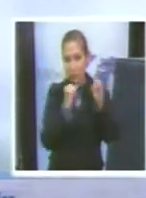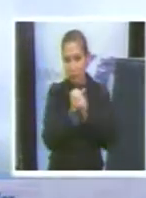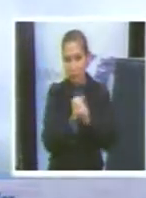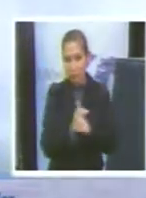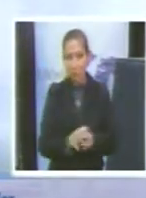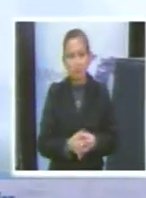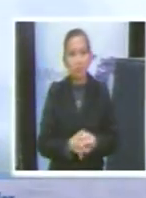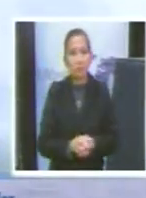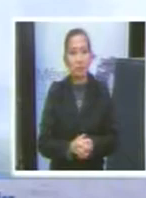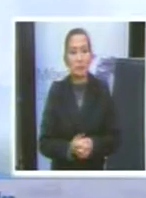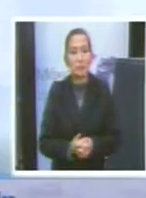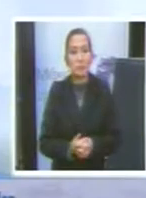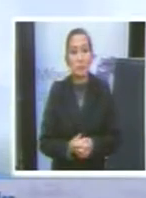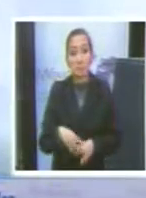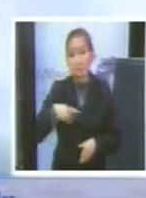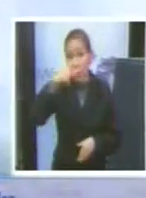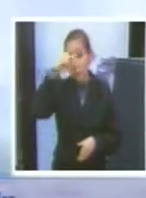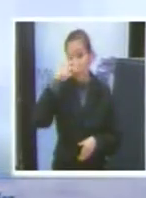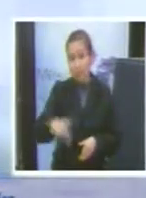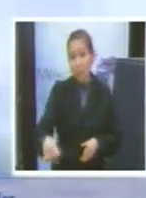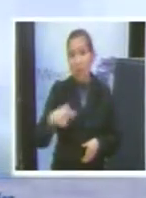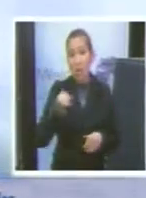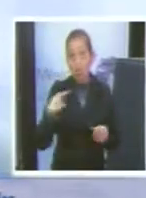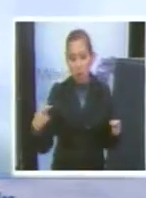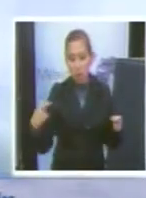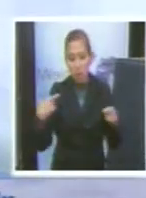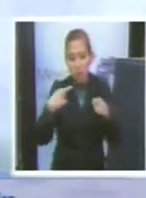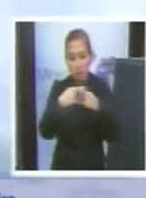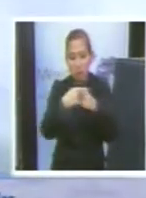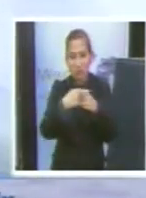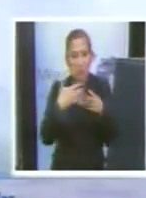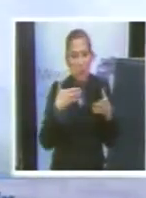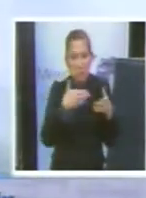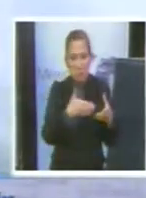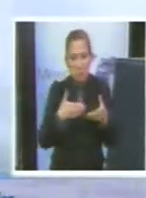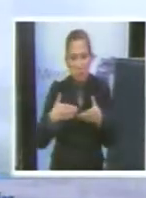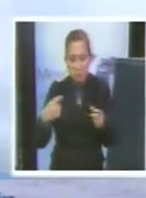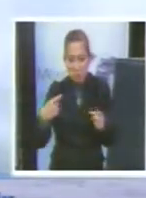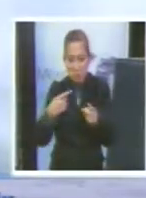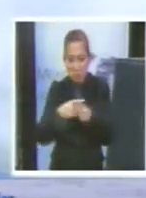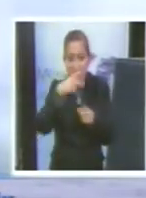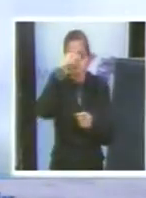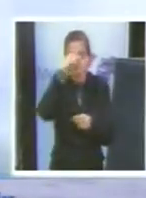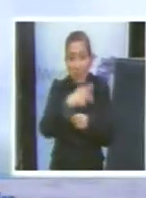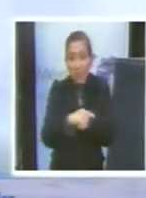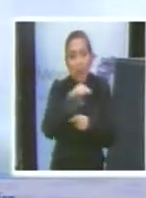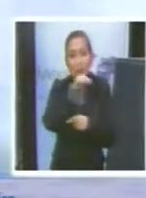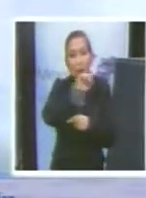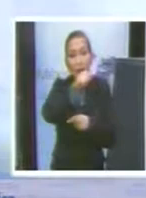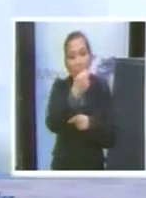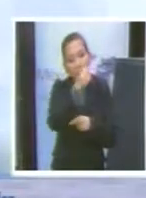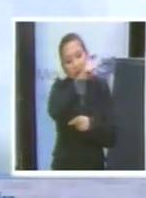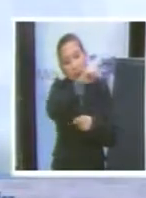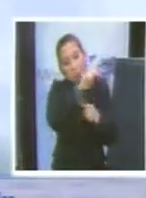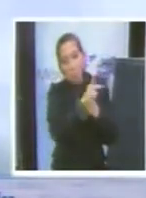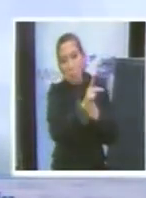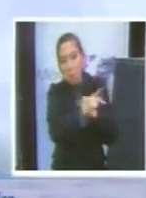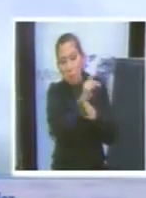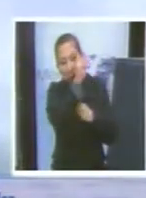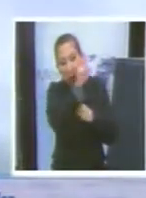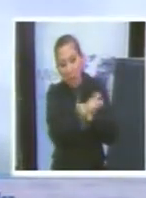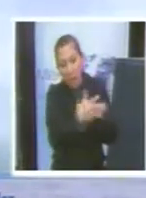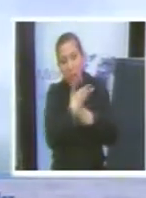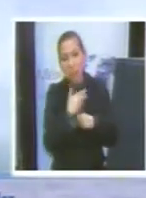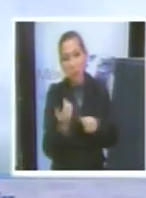internacionales, que México es un cruce de caminos, que México es una nación